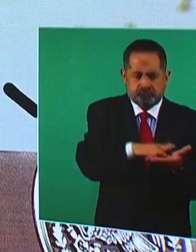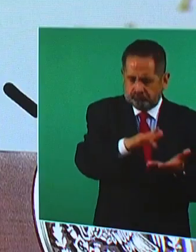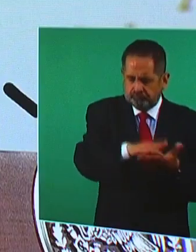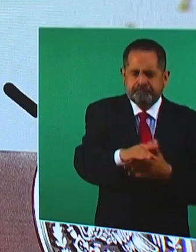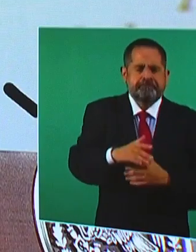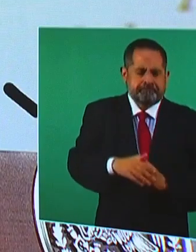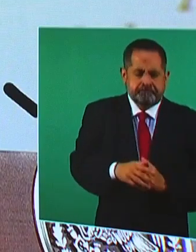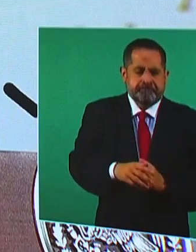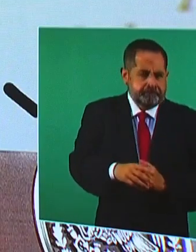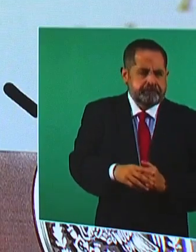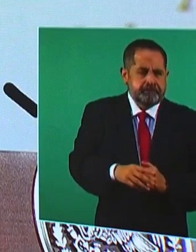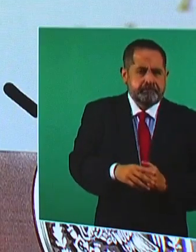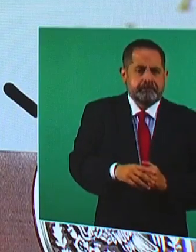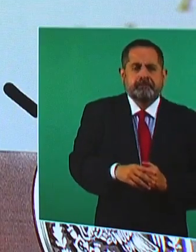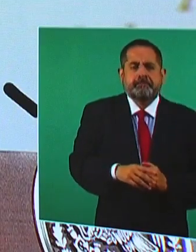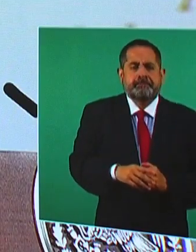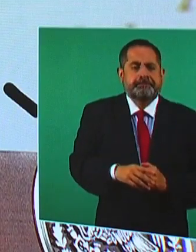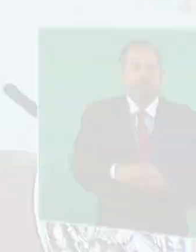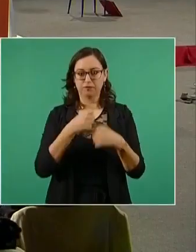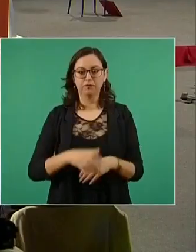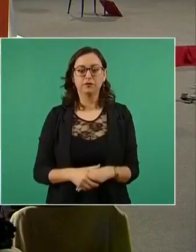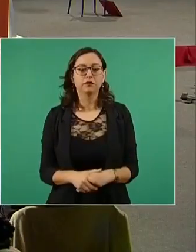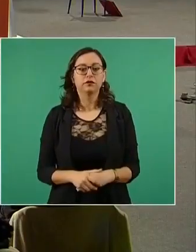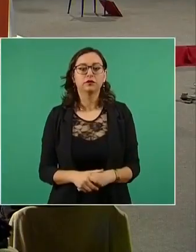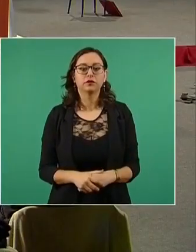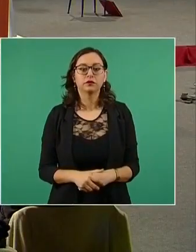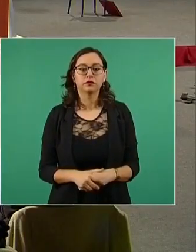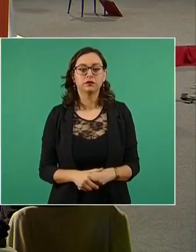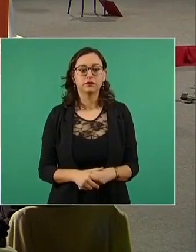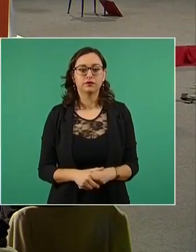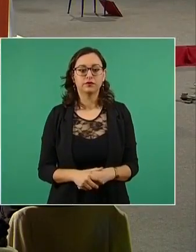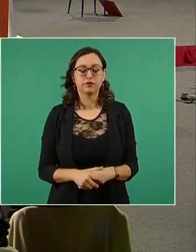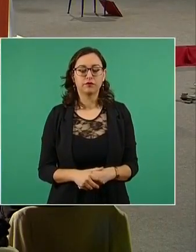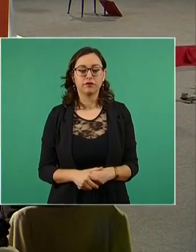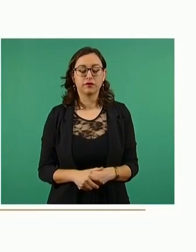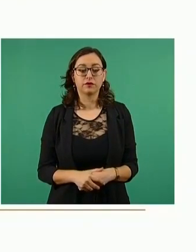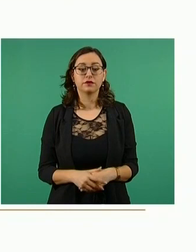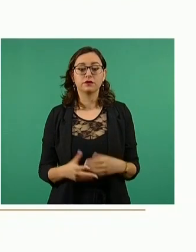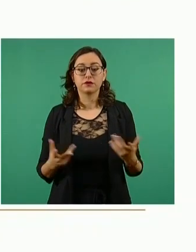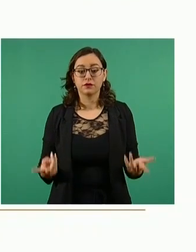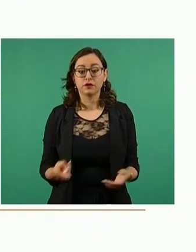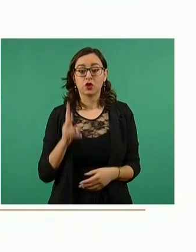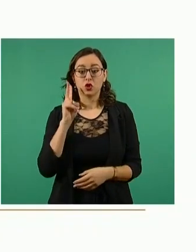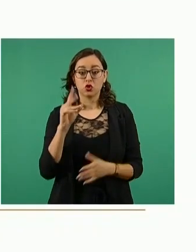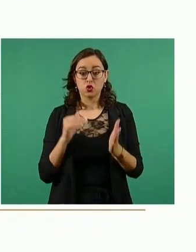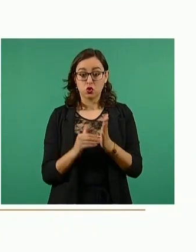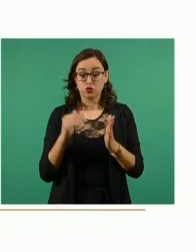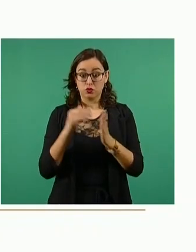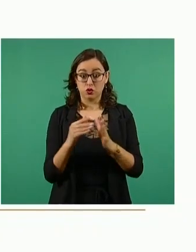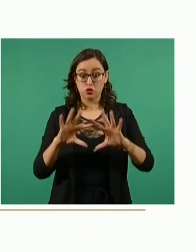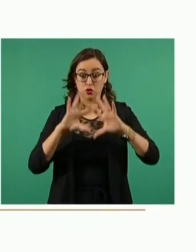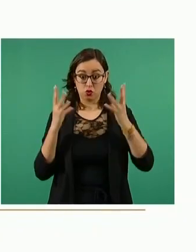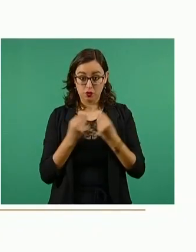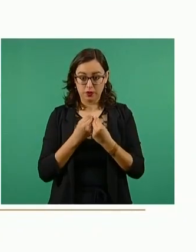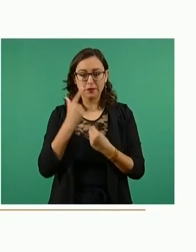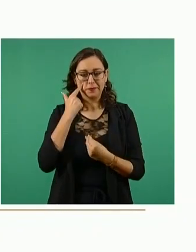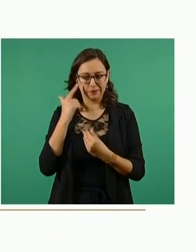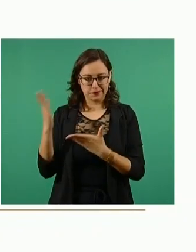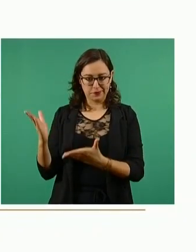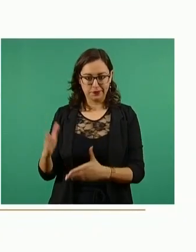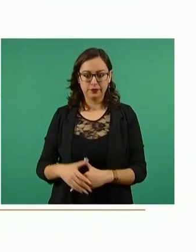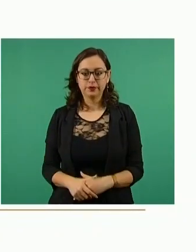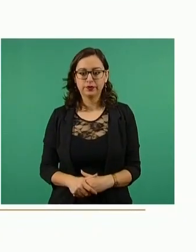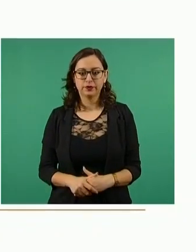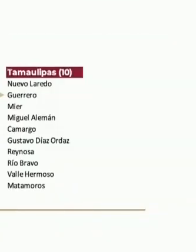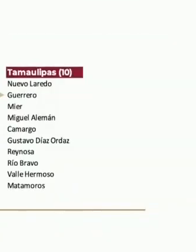al respecto de la vacunación de ese total de 2 millones se llevan jueves